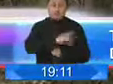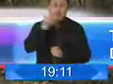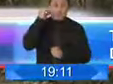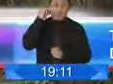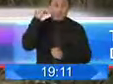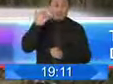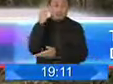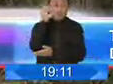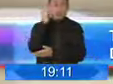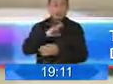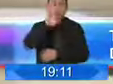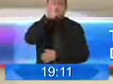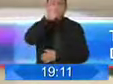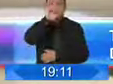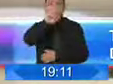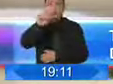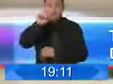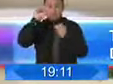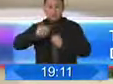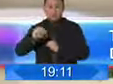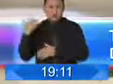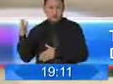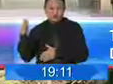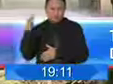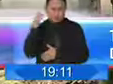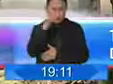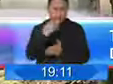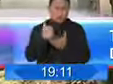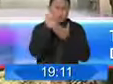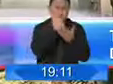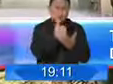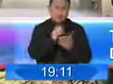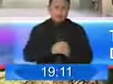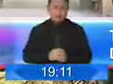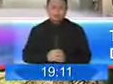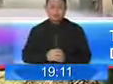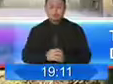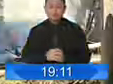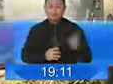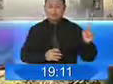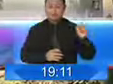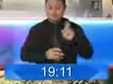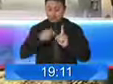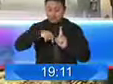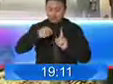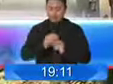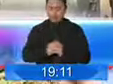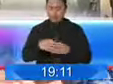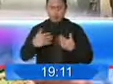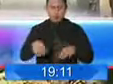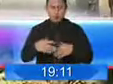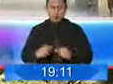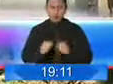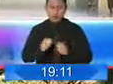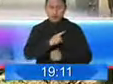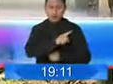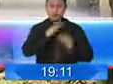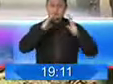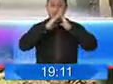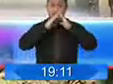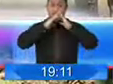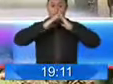emergencias 911 para que acudan en su ayuda. Al llegar aquí se encontraron con que realmente había sido afectado el techo de la